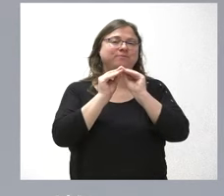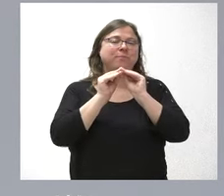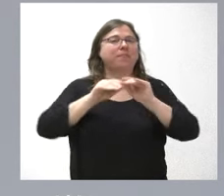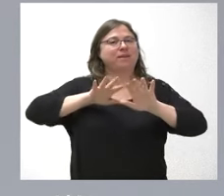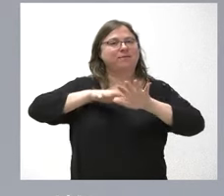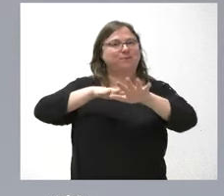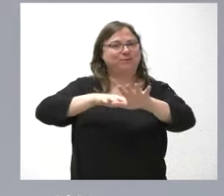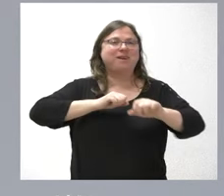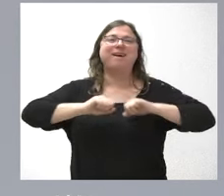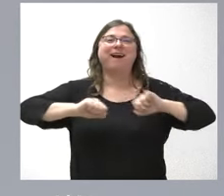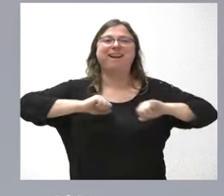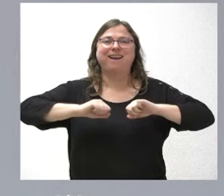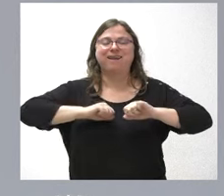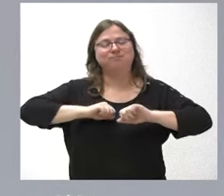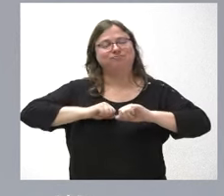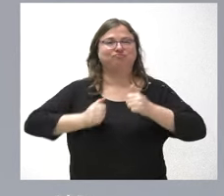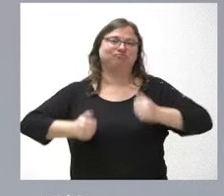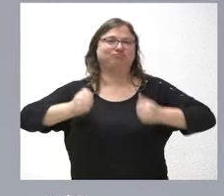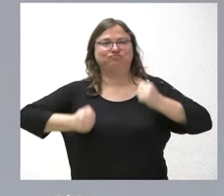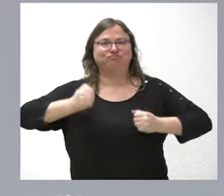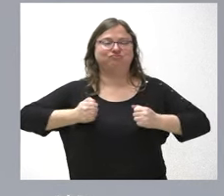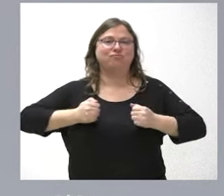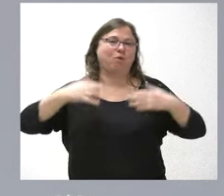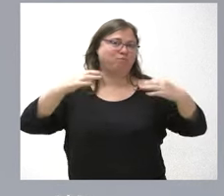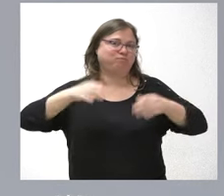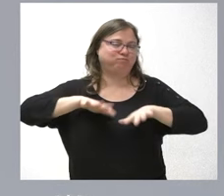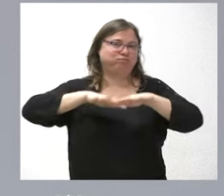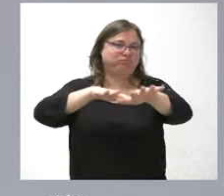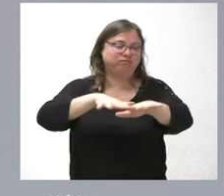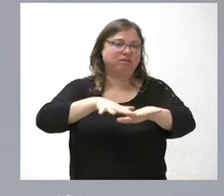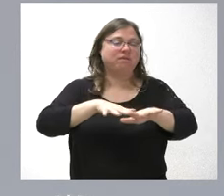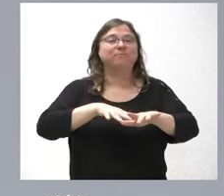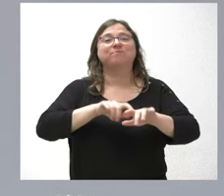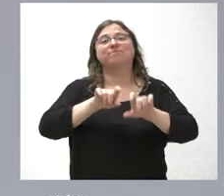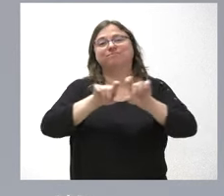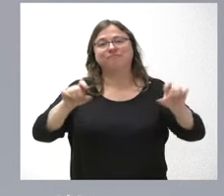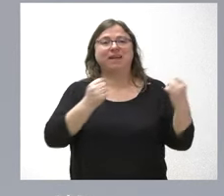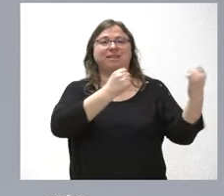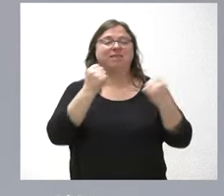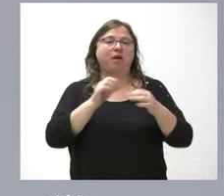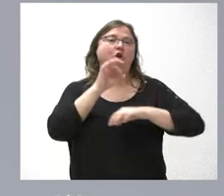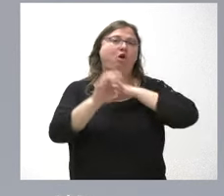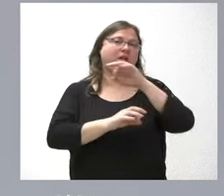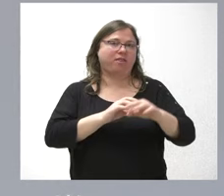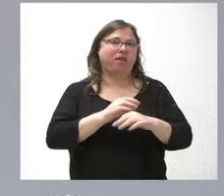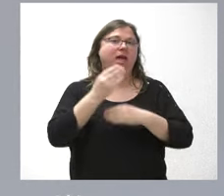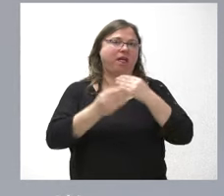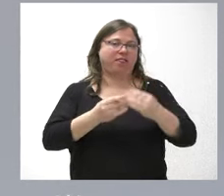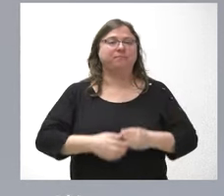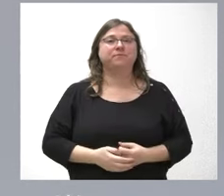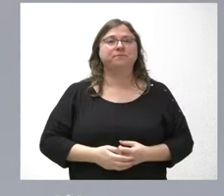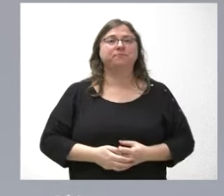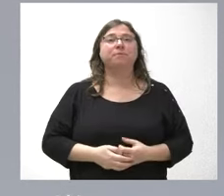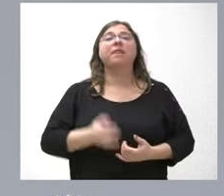y carrera, donde hay entidades especializadas que realizan tal actividad. De tal manera